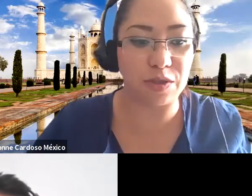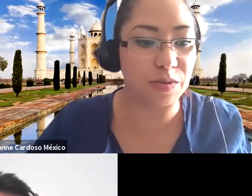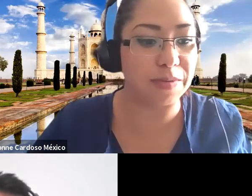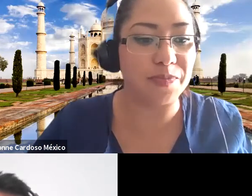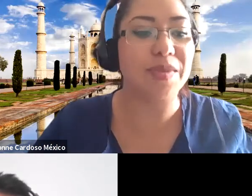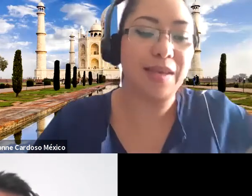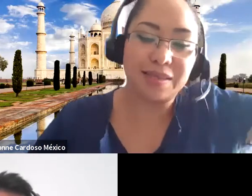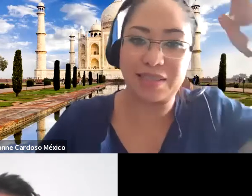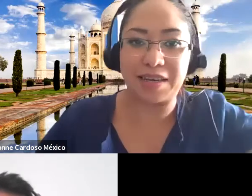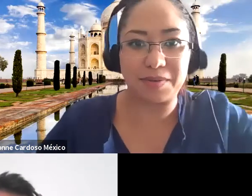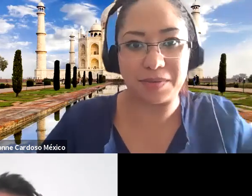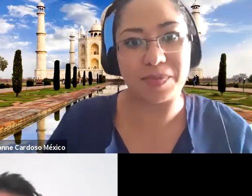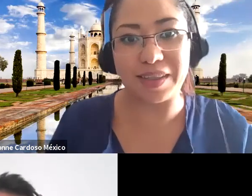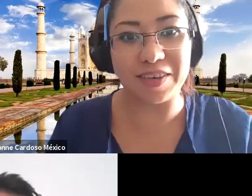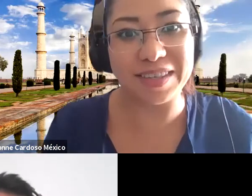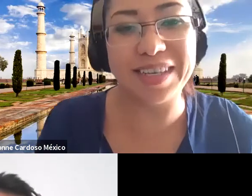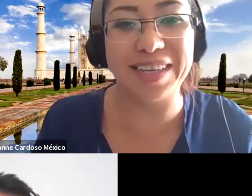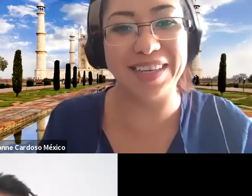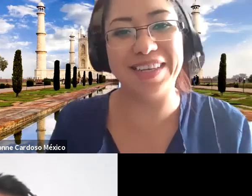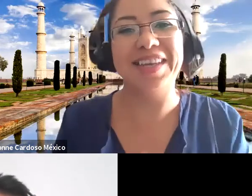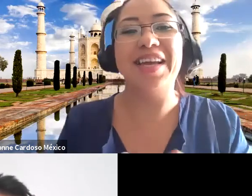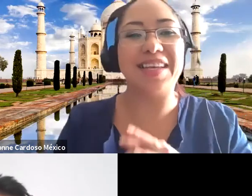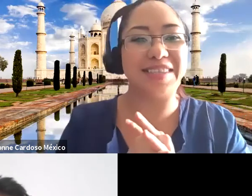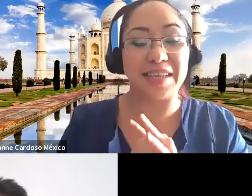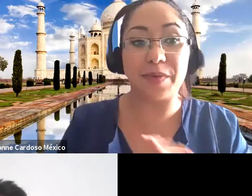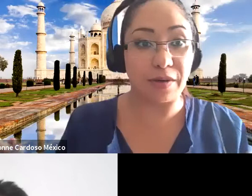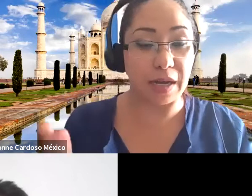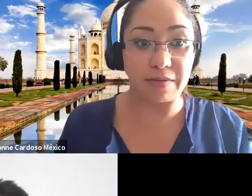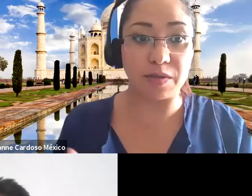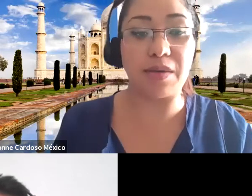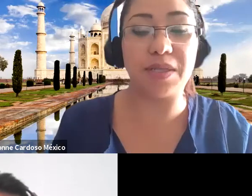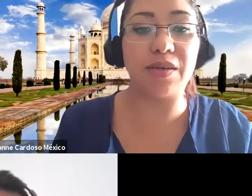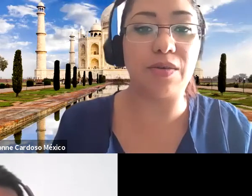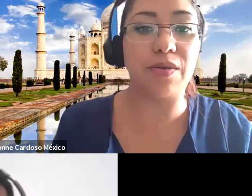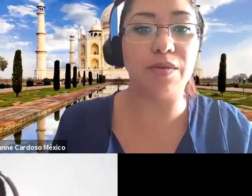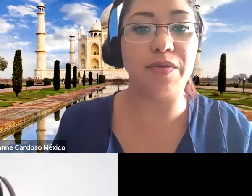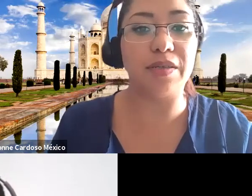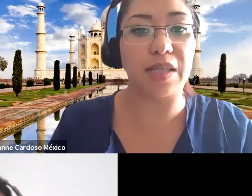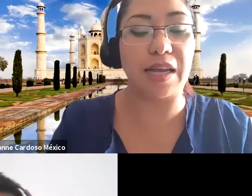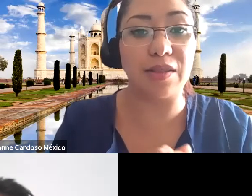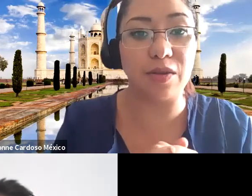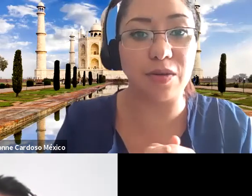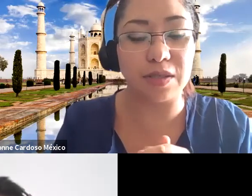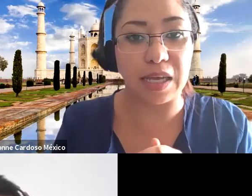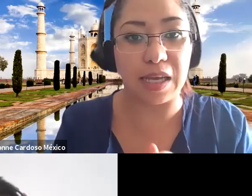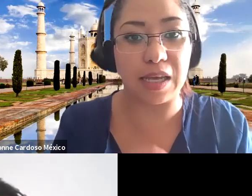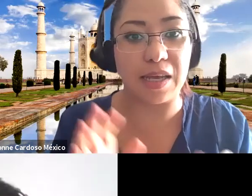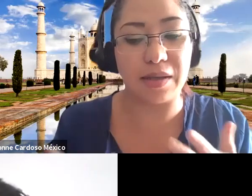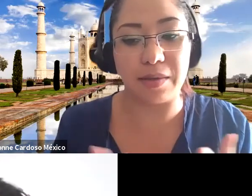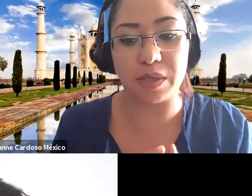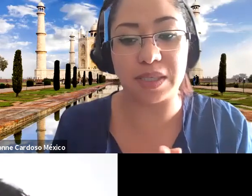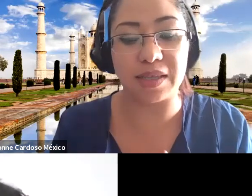Y bueno, estás en mute. Ya vi, perdón. Bueno, afortunadamente no fueron tantos.